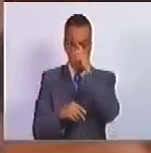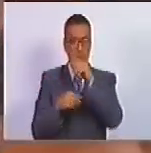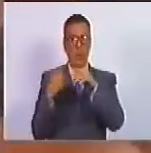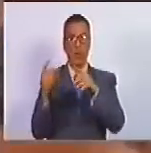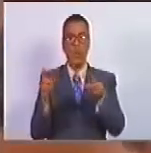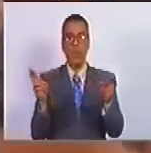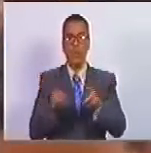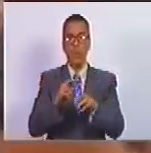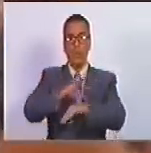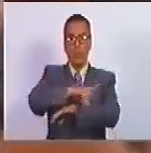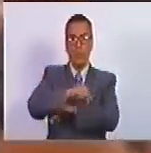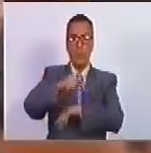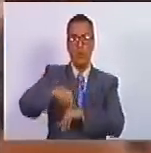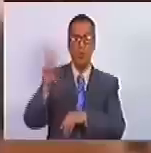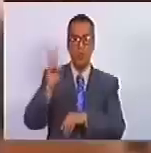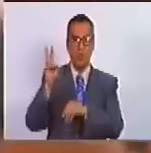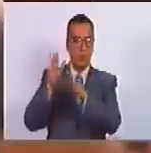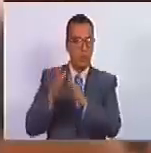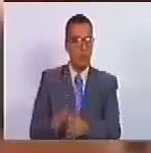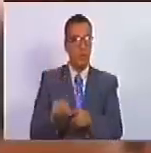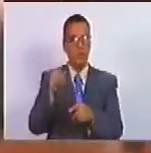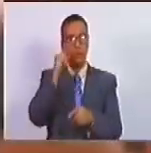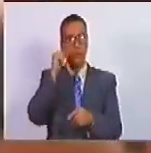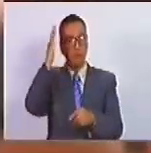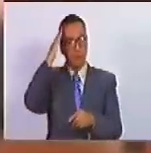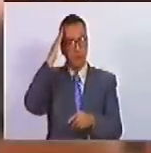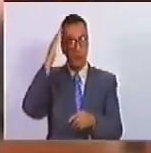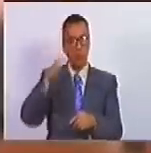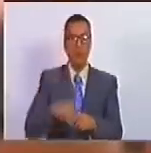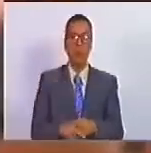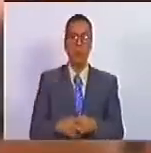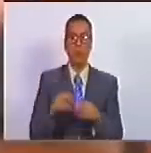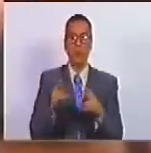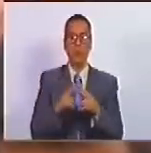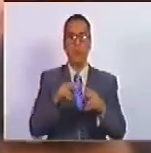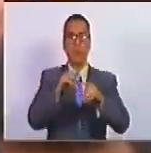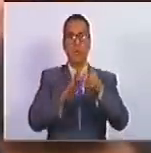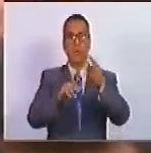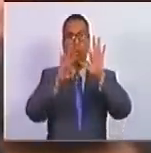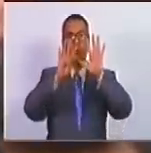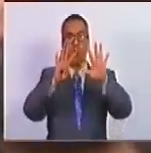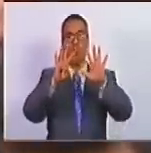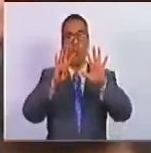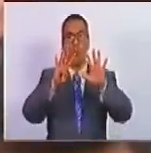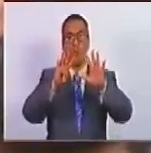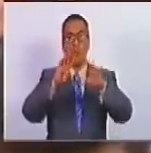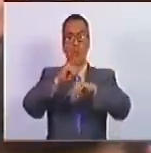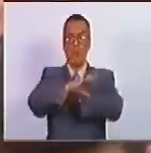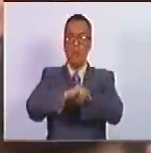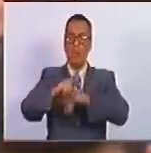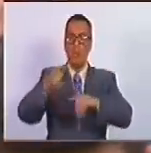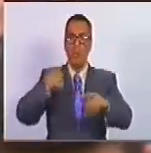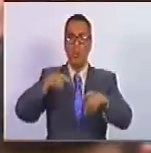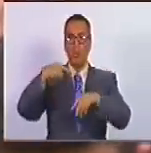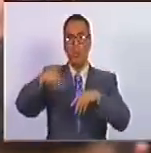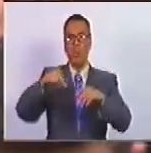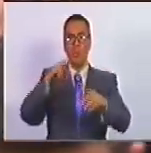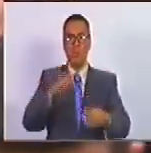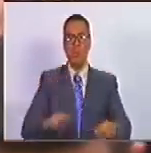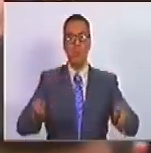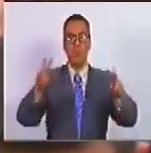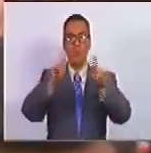índices delictivos en nuestro país. Hoy reconocido en los 9 delitos tipificados por las Naciones